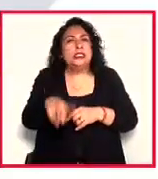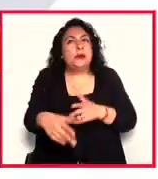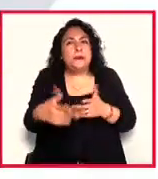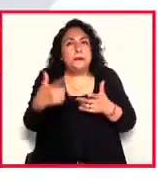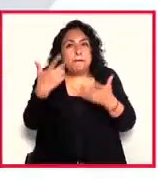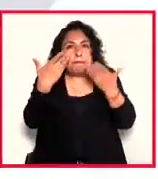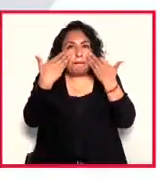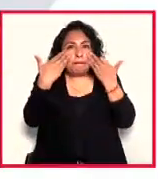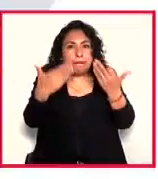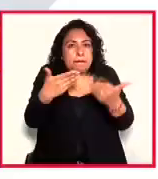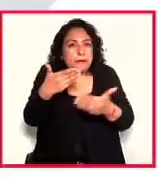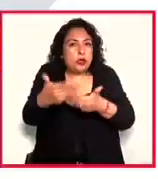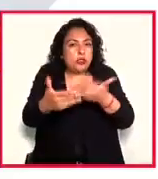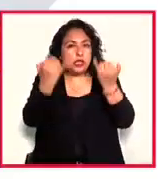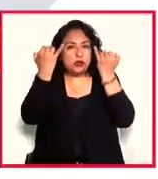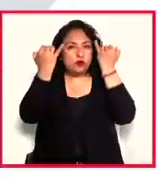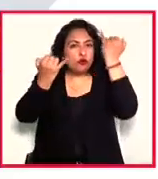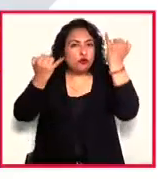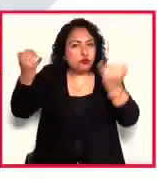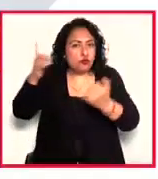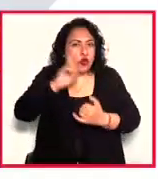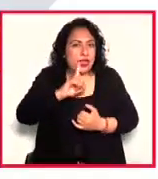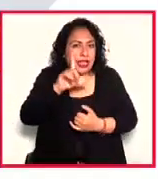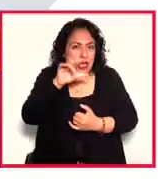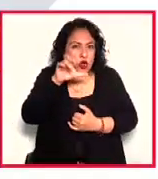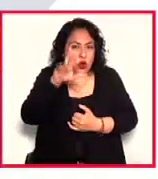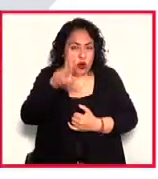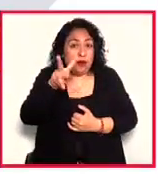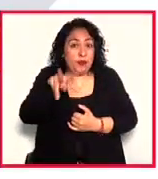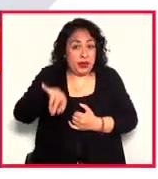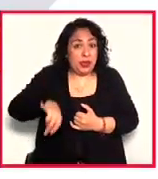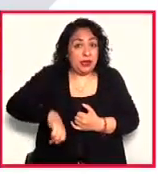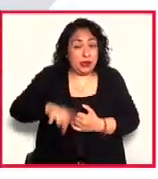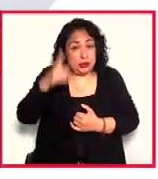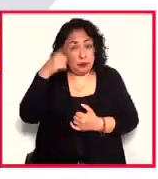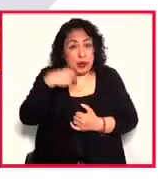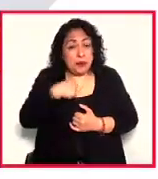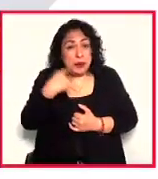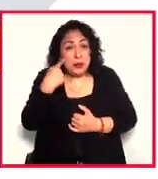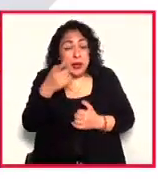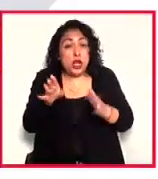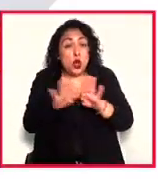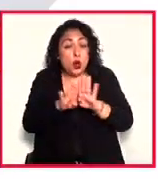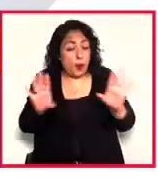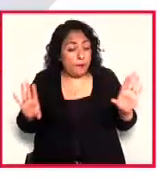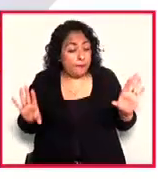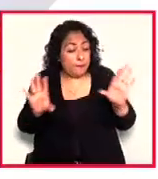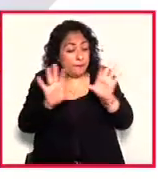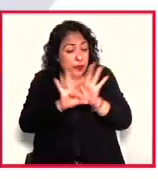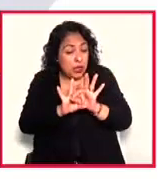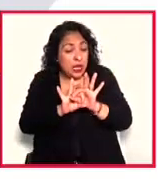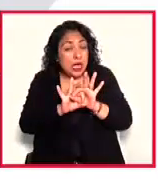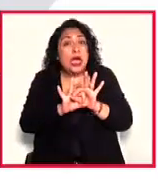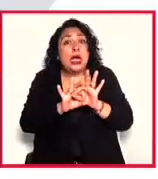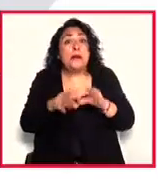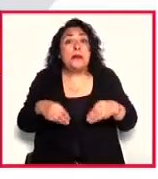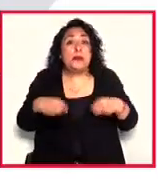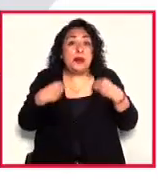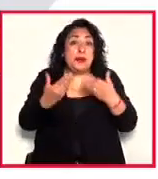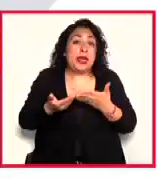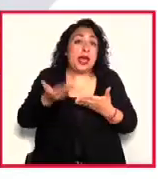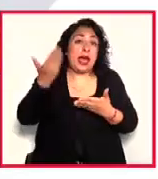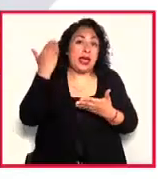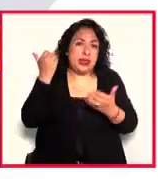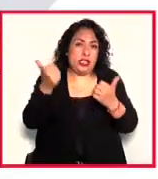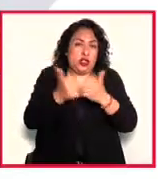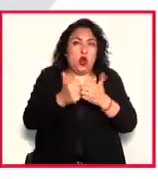el proceso creativo de ella. Me resulta muy interesante para mí el ver cómo se vincula la manera como vivía con la obra